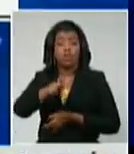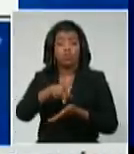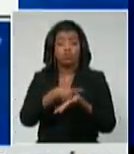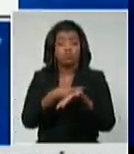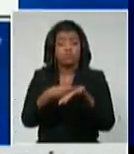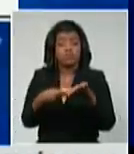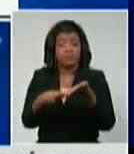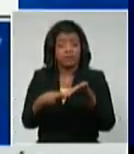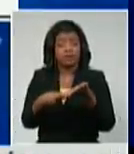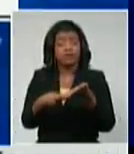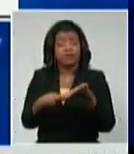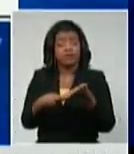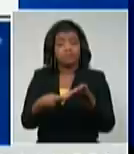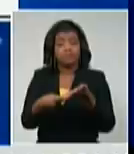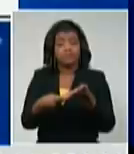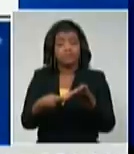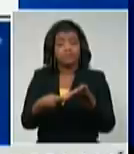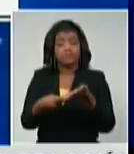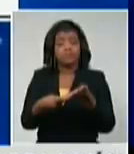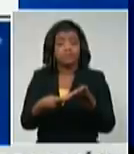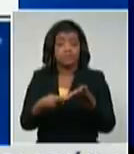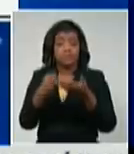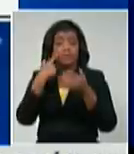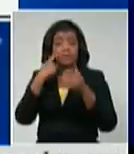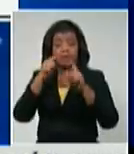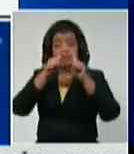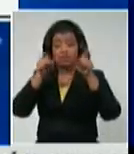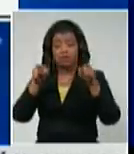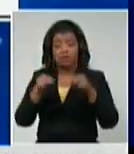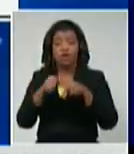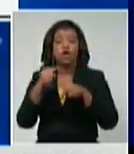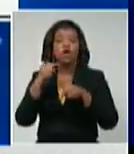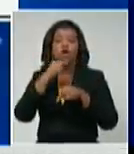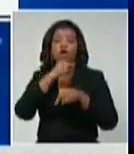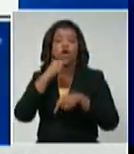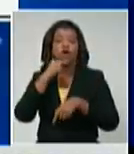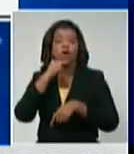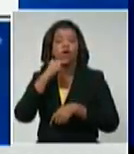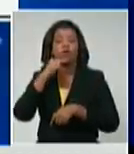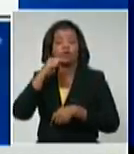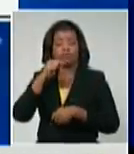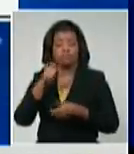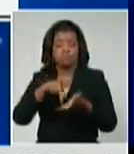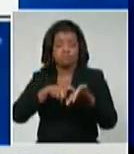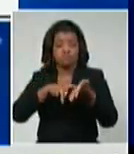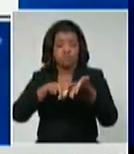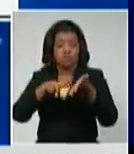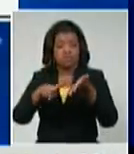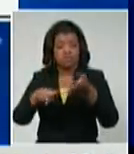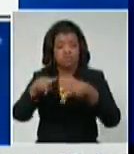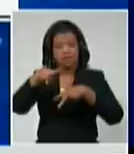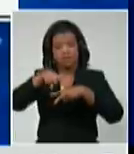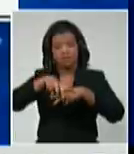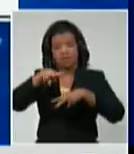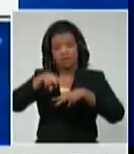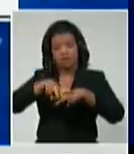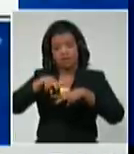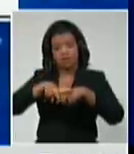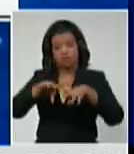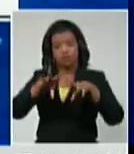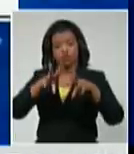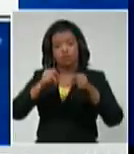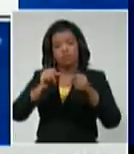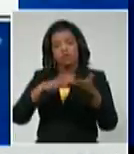pues la tajada más grande, que es la roja, es la de la provincia de La Habana, el número de muestras que se procesan